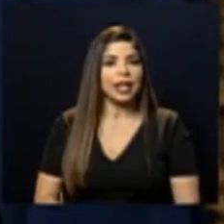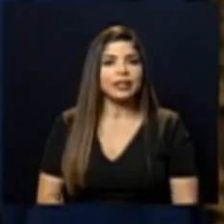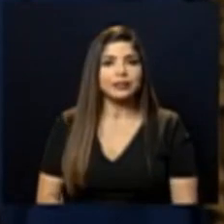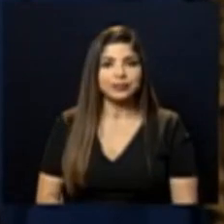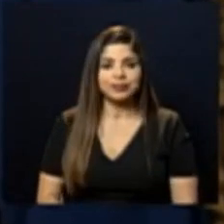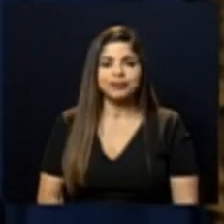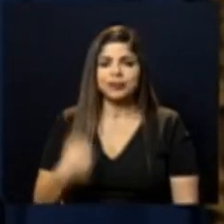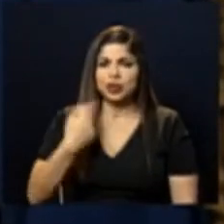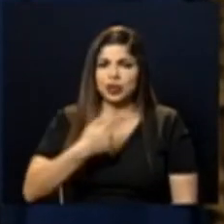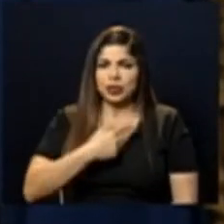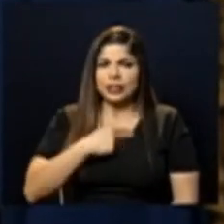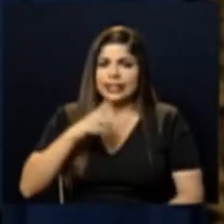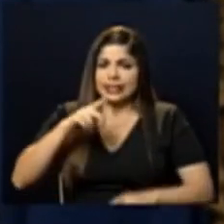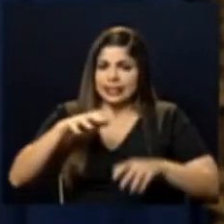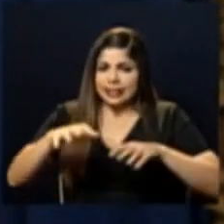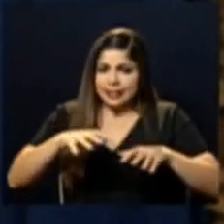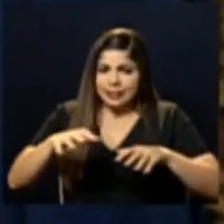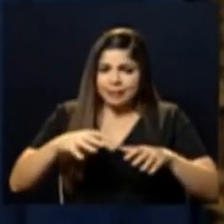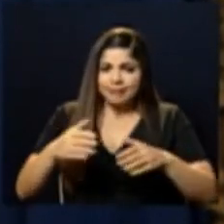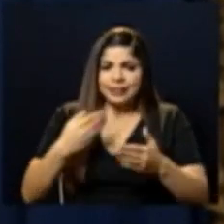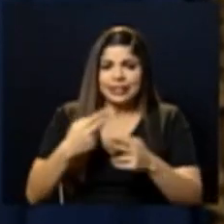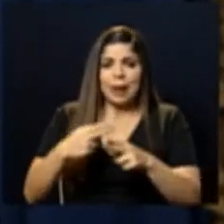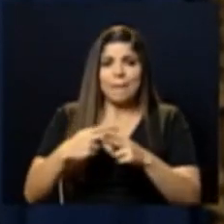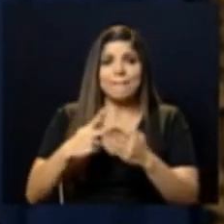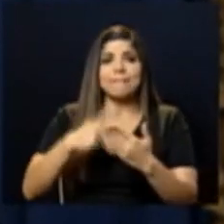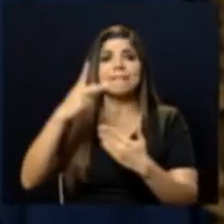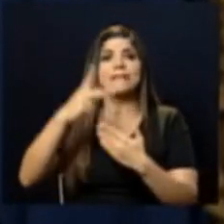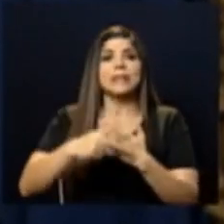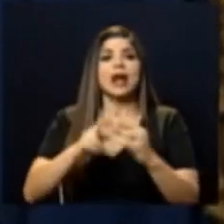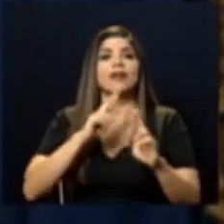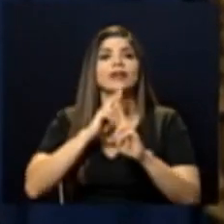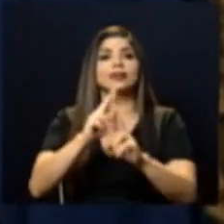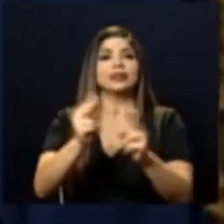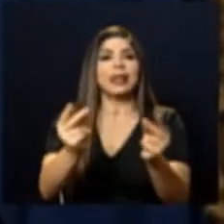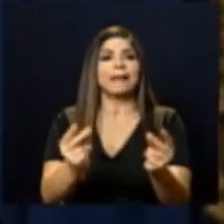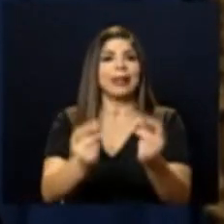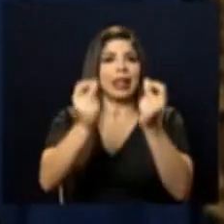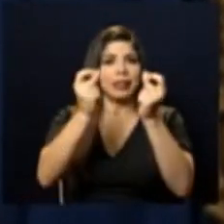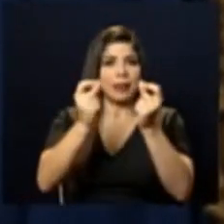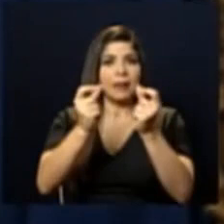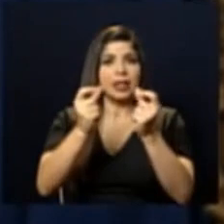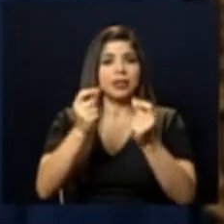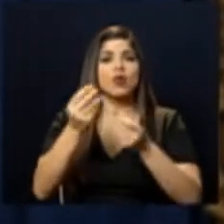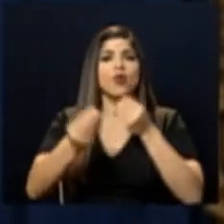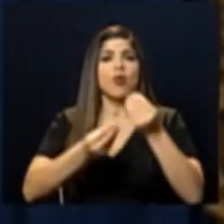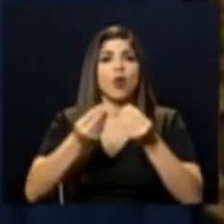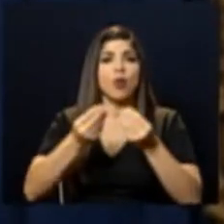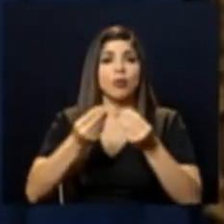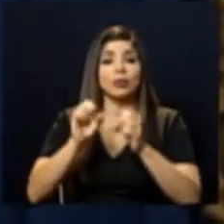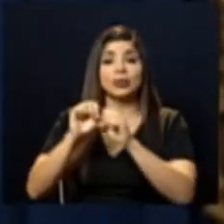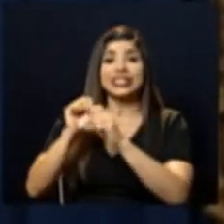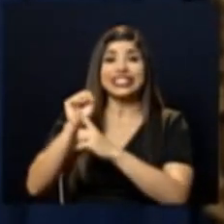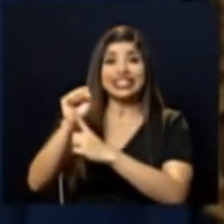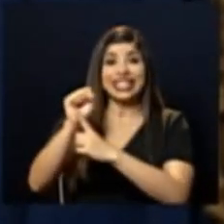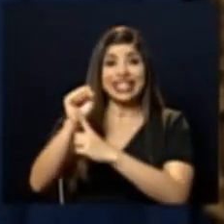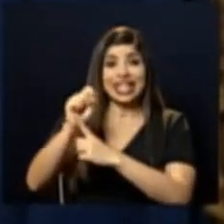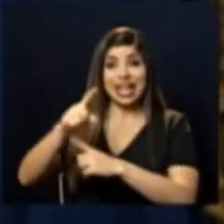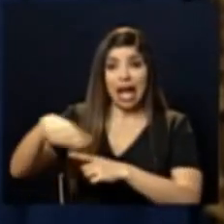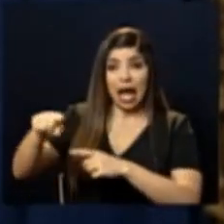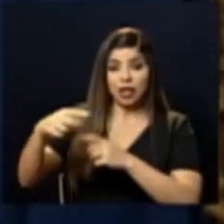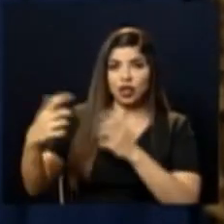Hemos puesto en acción el Plan de Respuesta Inmediata, que de manera articulada con sindicatos de la